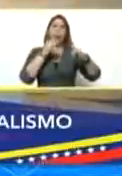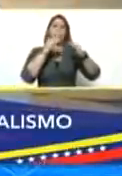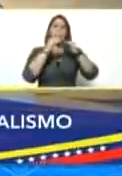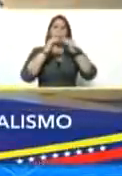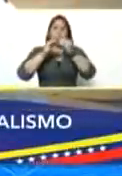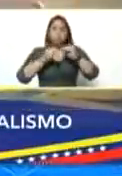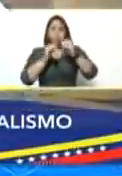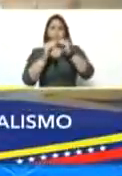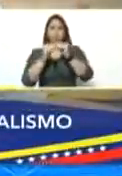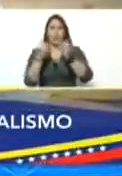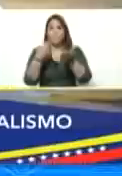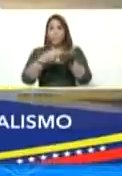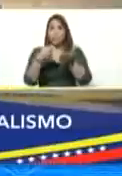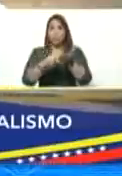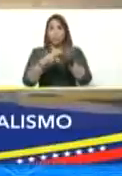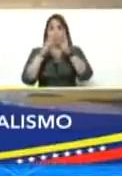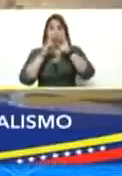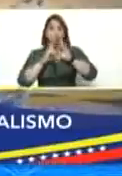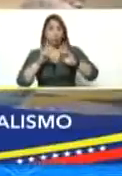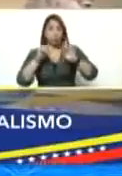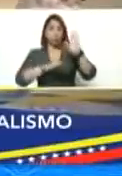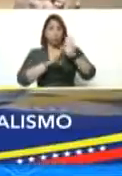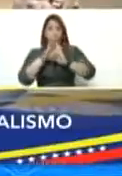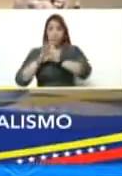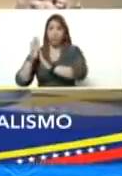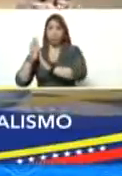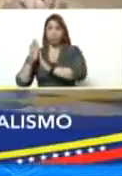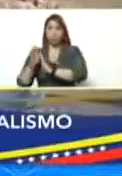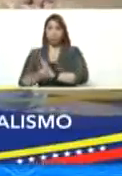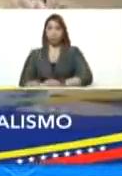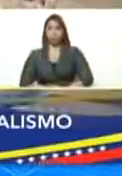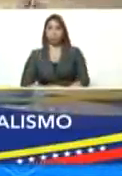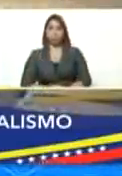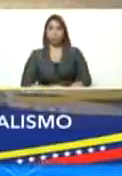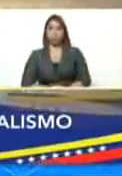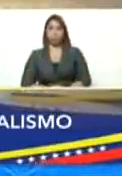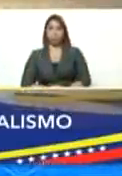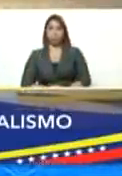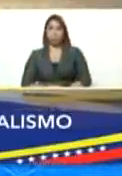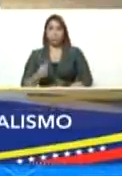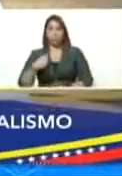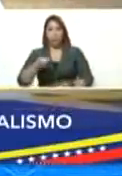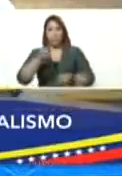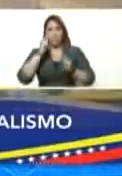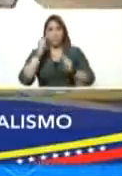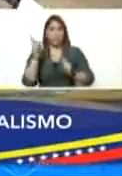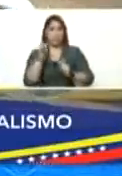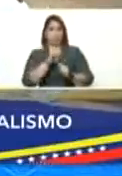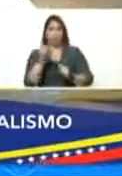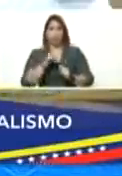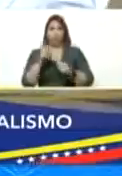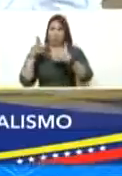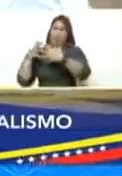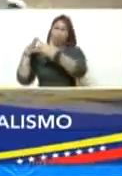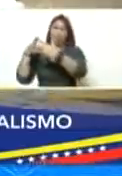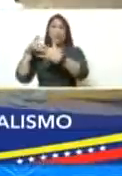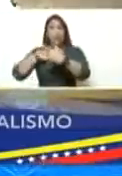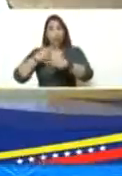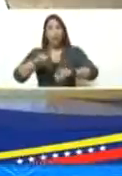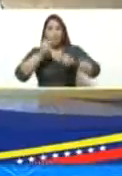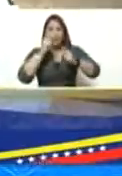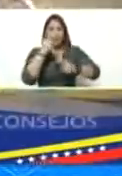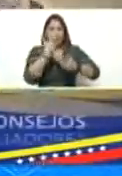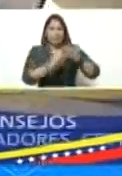Inversiones para mantenimiento y para crecimiento. Eso yo no lo aprendí en Harvard, yo lo aprendí en la